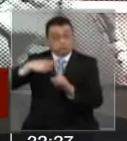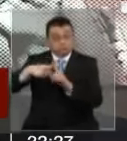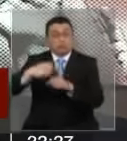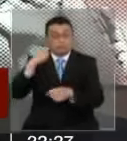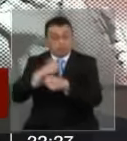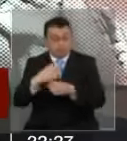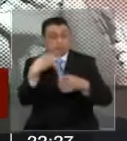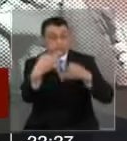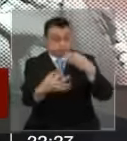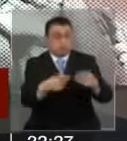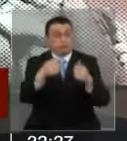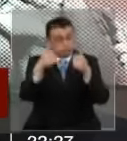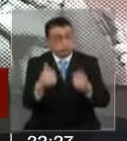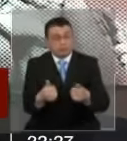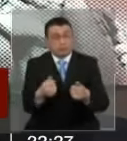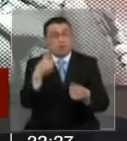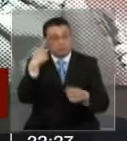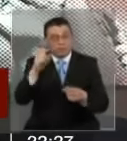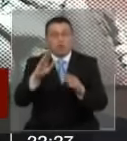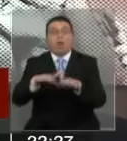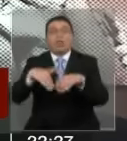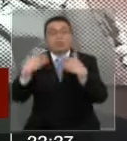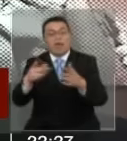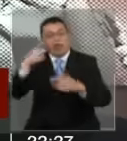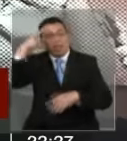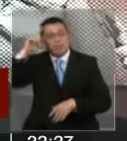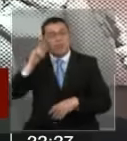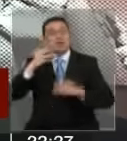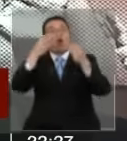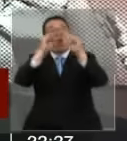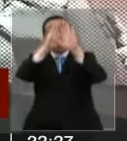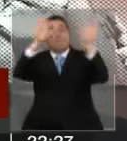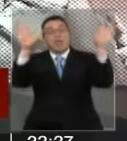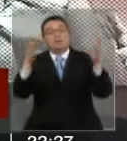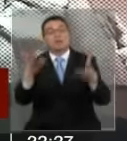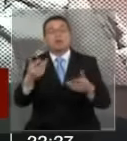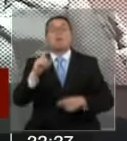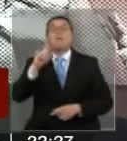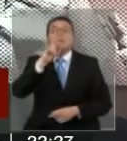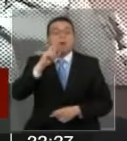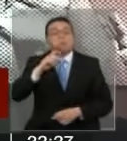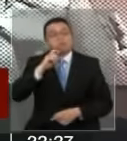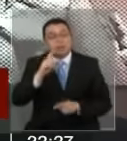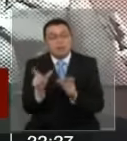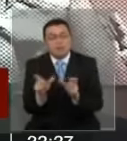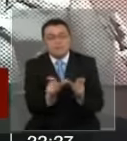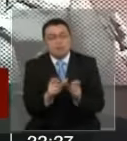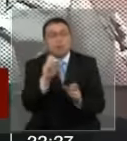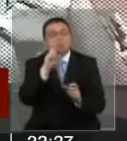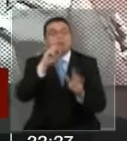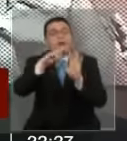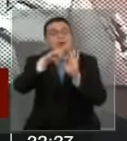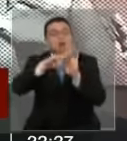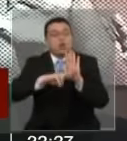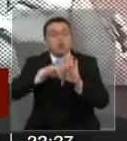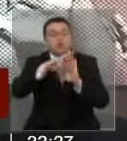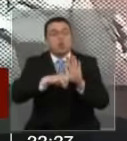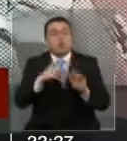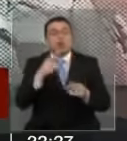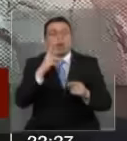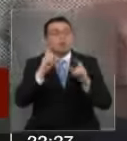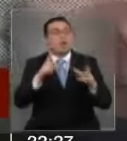trabajo efectivamente, pero también generan un daño ambiental. La pregunta es, ¿quién regula o de qué forma se regula efectivamente cuántas